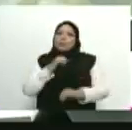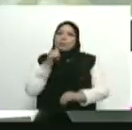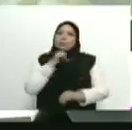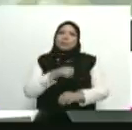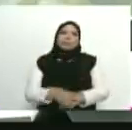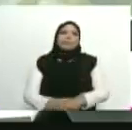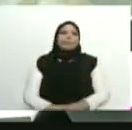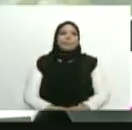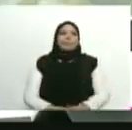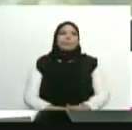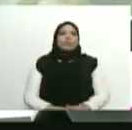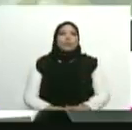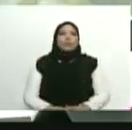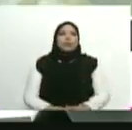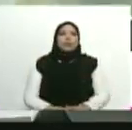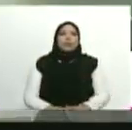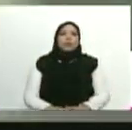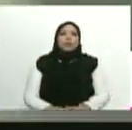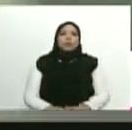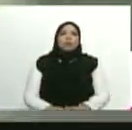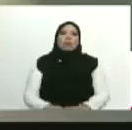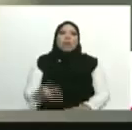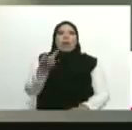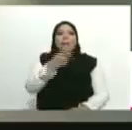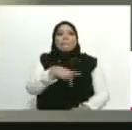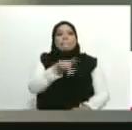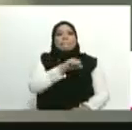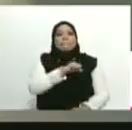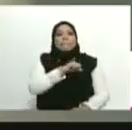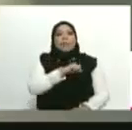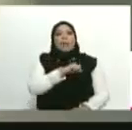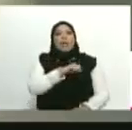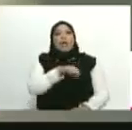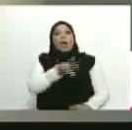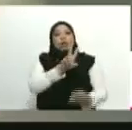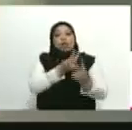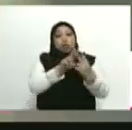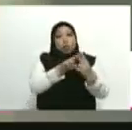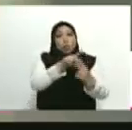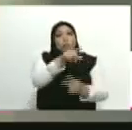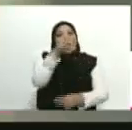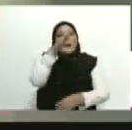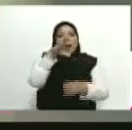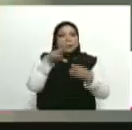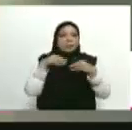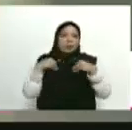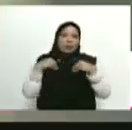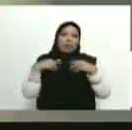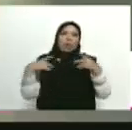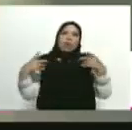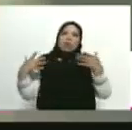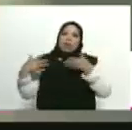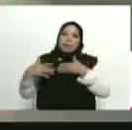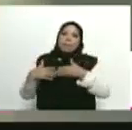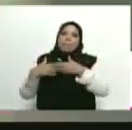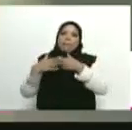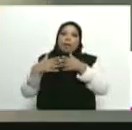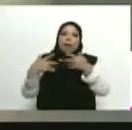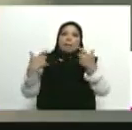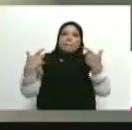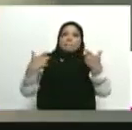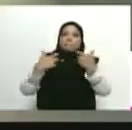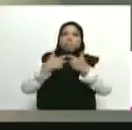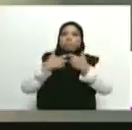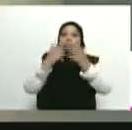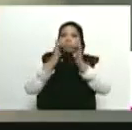única rendición, presidente, donde el Imperio Español reconoce como una armada, porque además el combate es interesante, porque